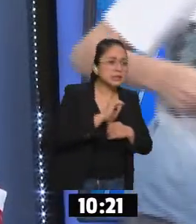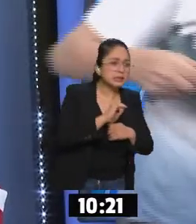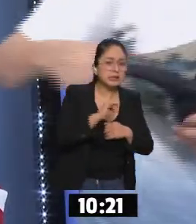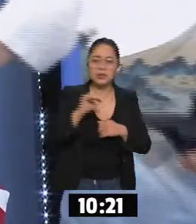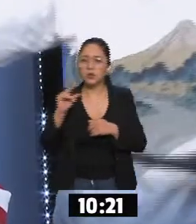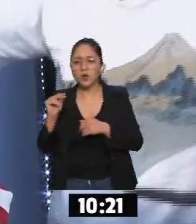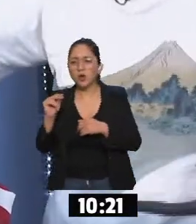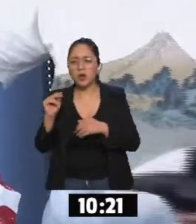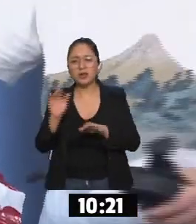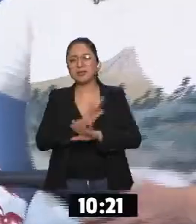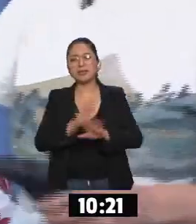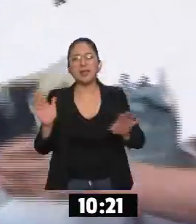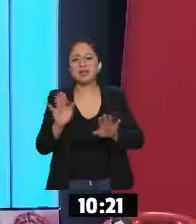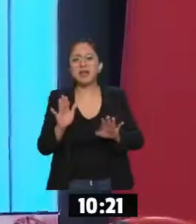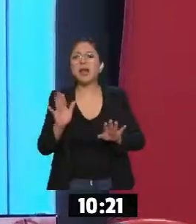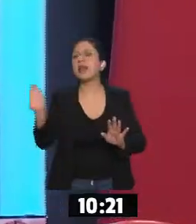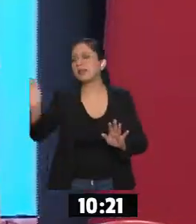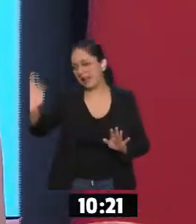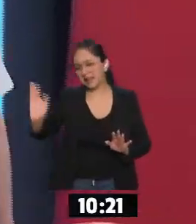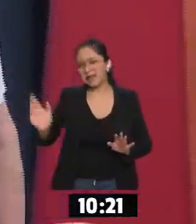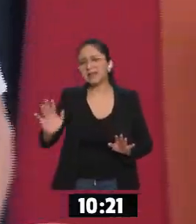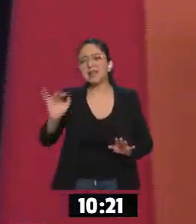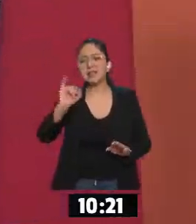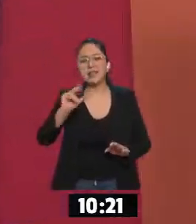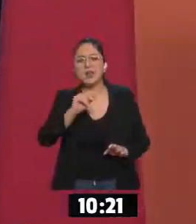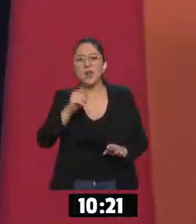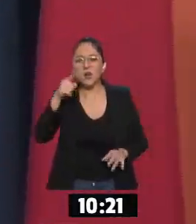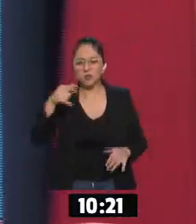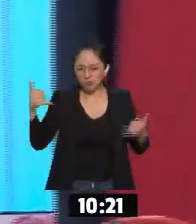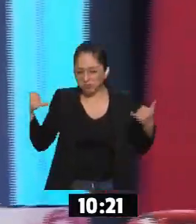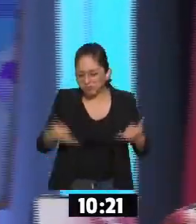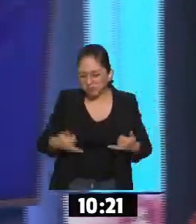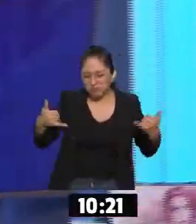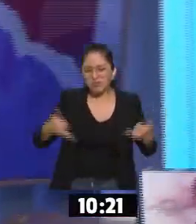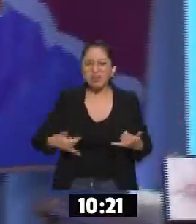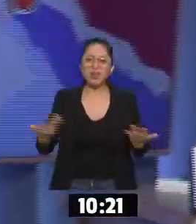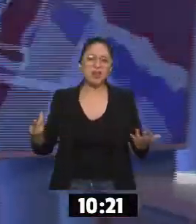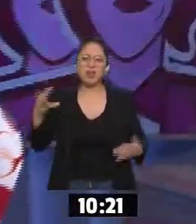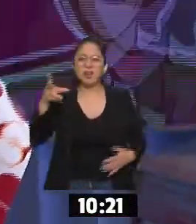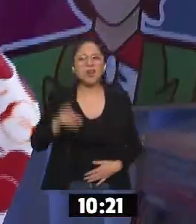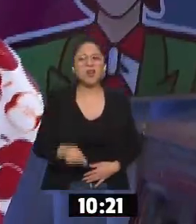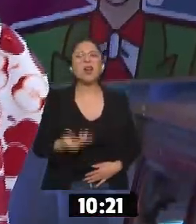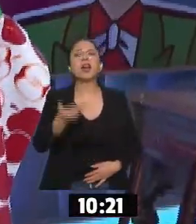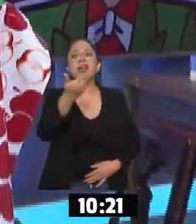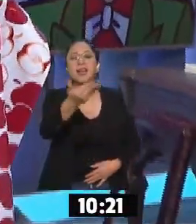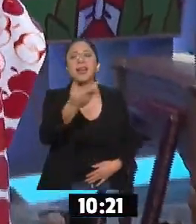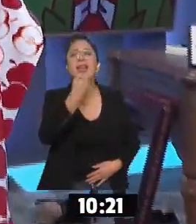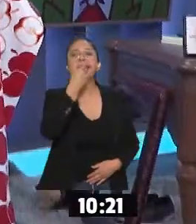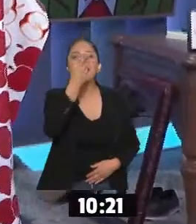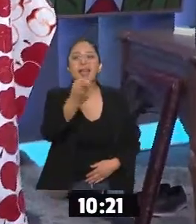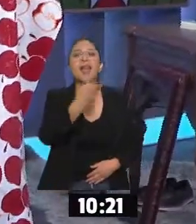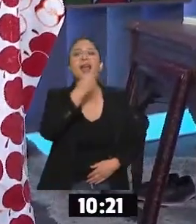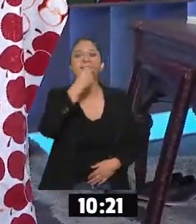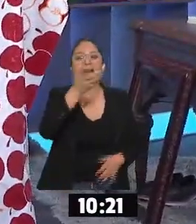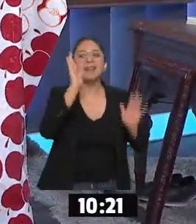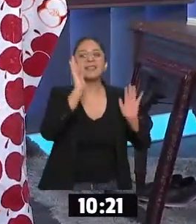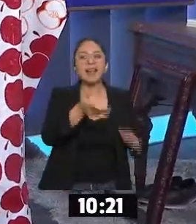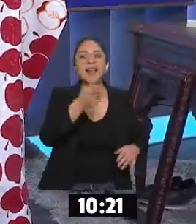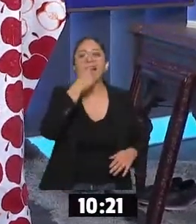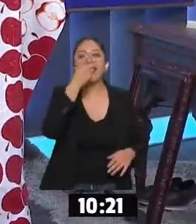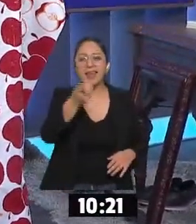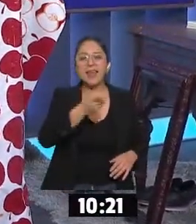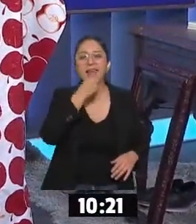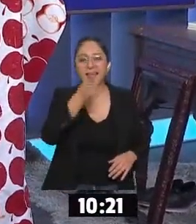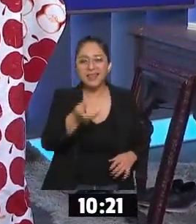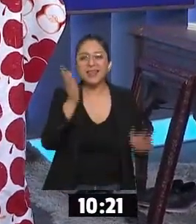No, ya. No me haga. No, berrinche. No. A ver, que lo diga. No, porque era del 6